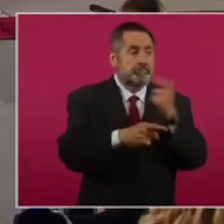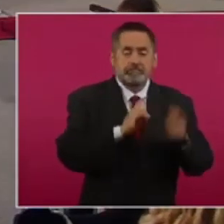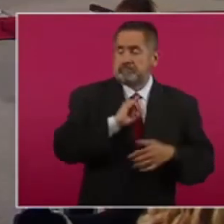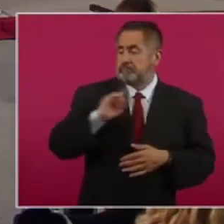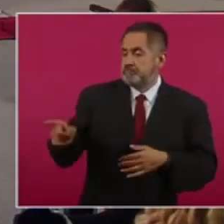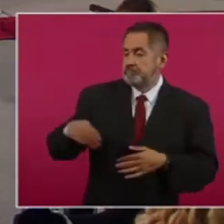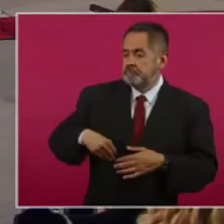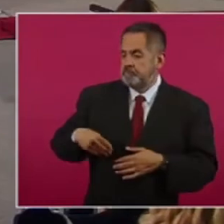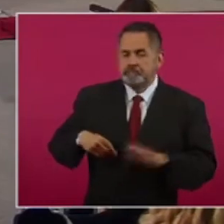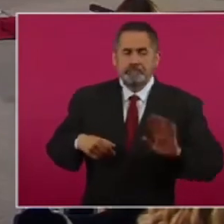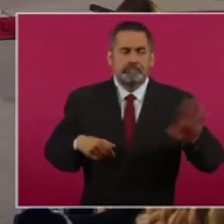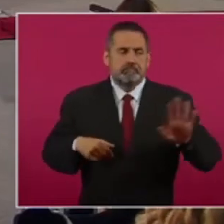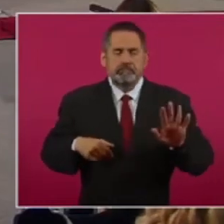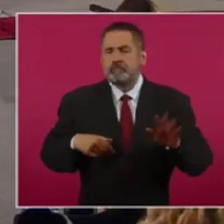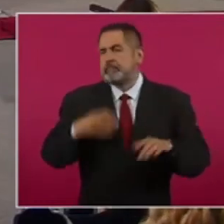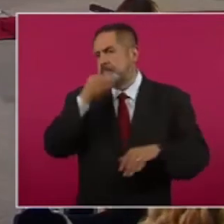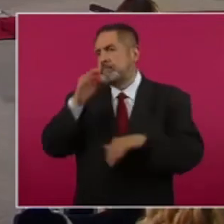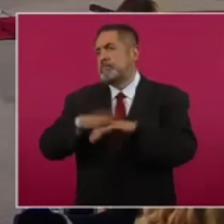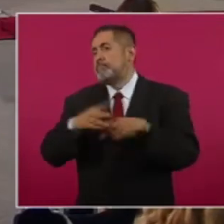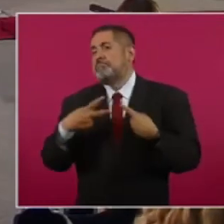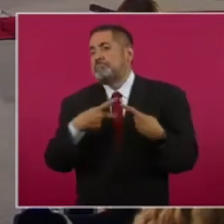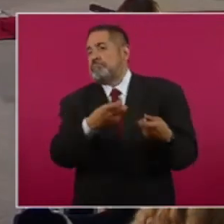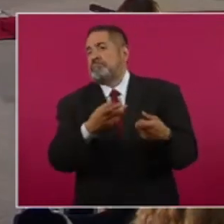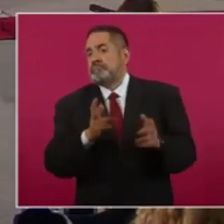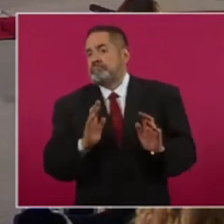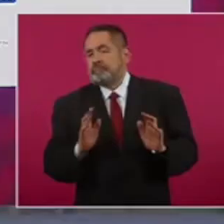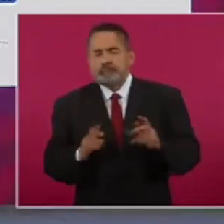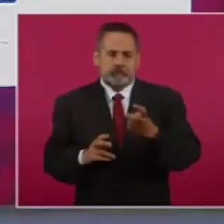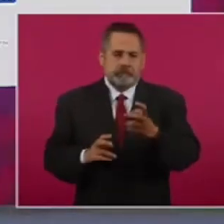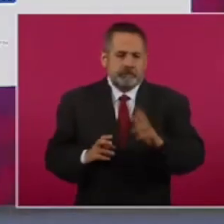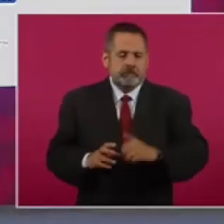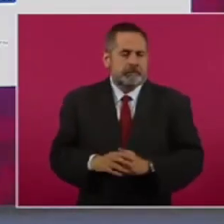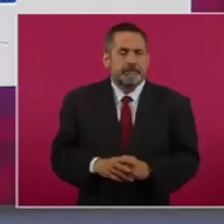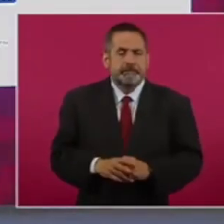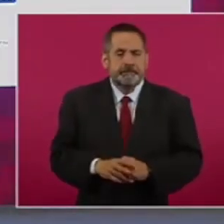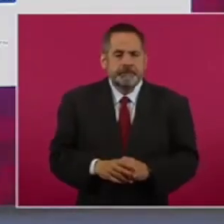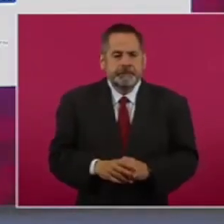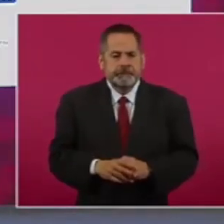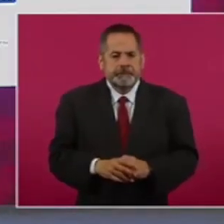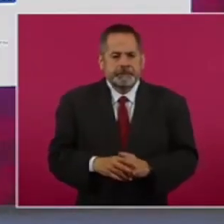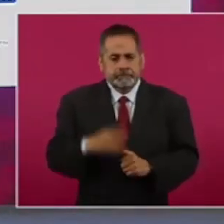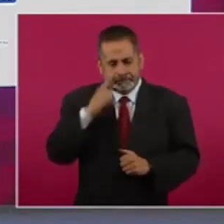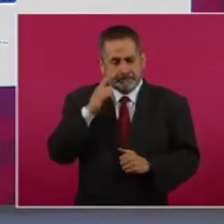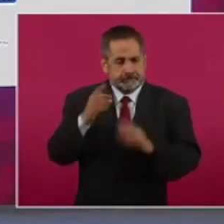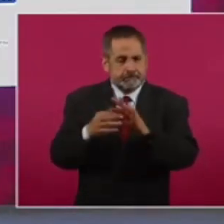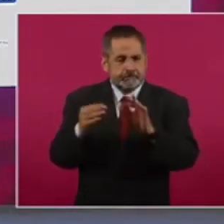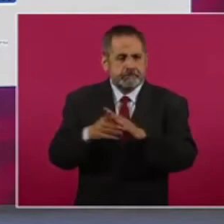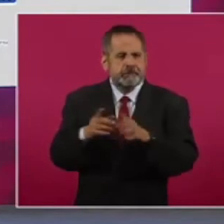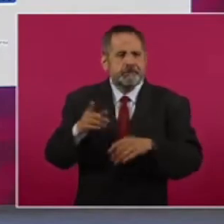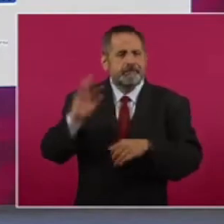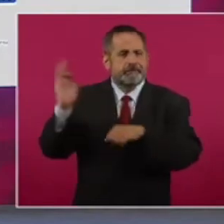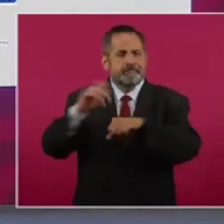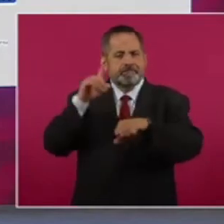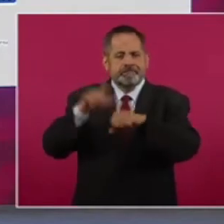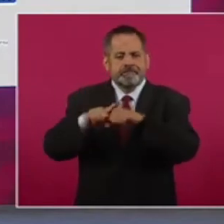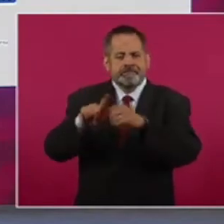ellos. Entonces, tampoco hay cifra negra. Entonces, a ver, vamos lo del fuero federal.